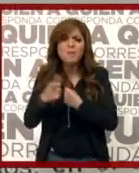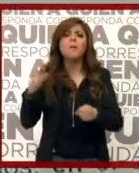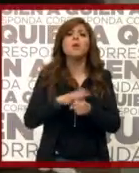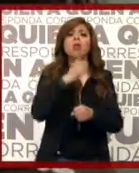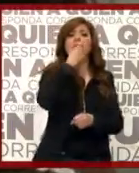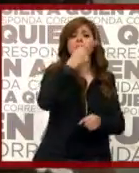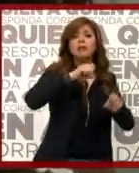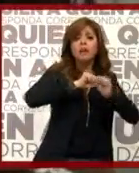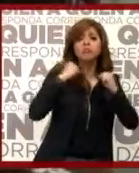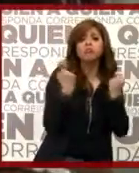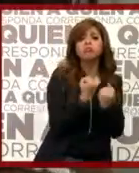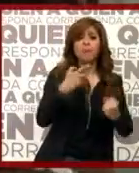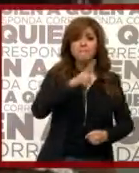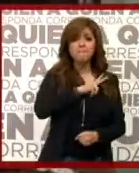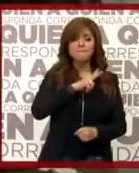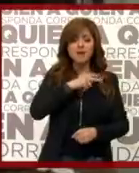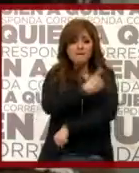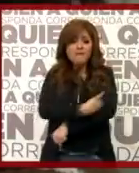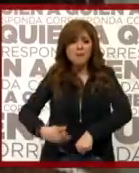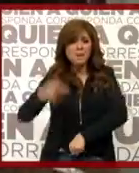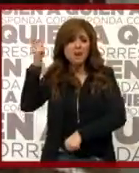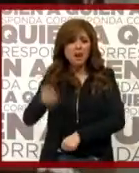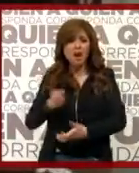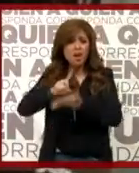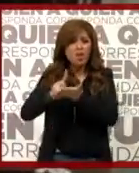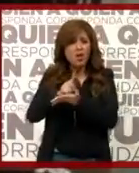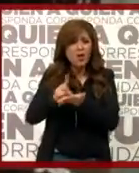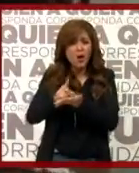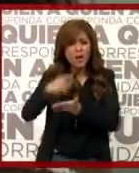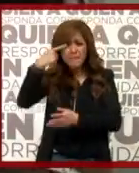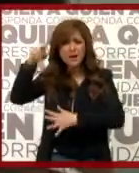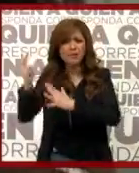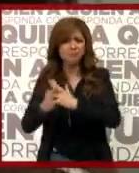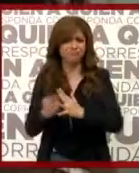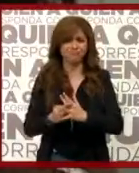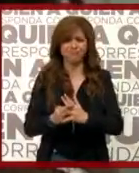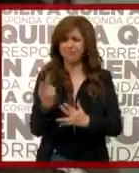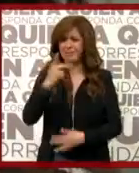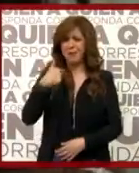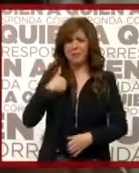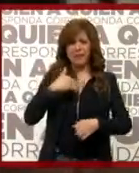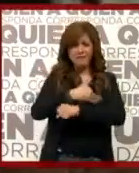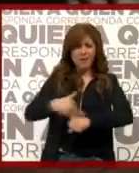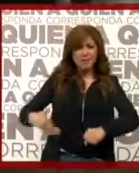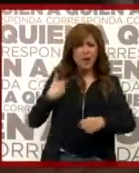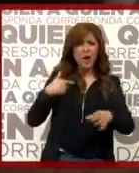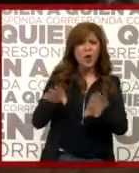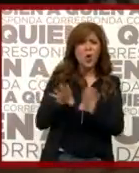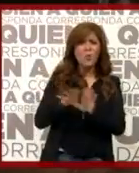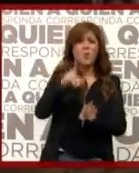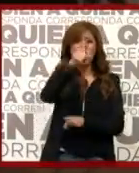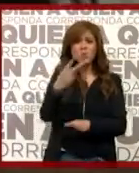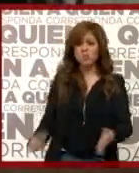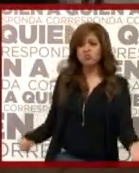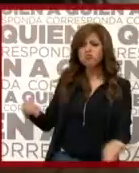de narcotraficantes que estaban esperando a los judiciales para matarlos. Y pues eso no es cierto. ¿Cómo vas a esperar en